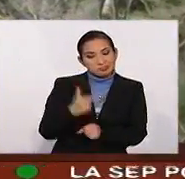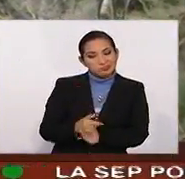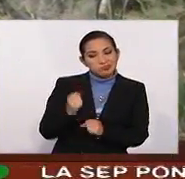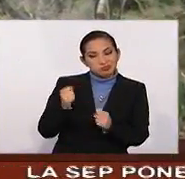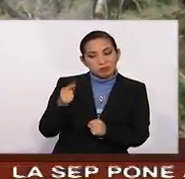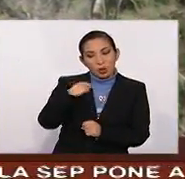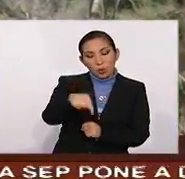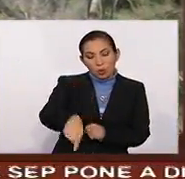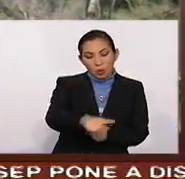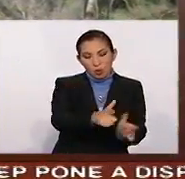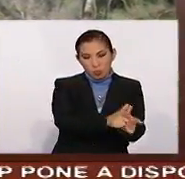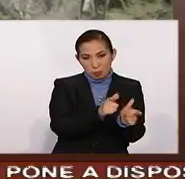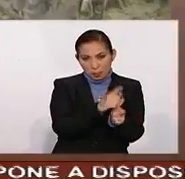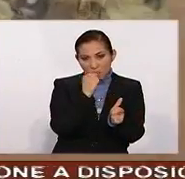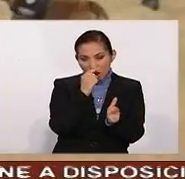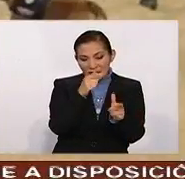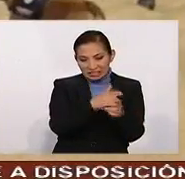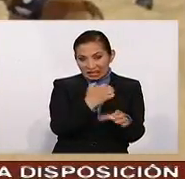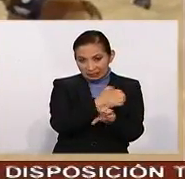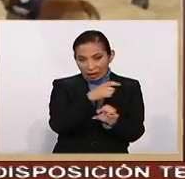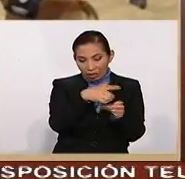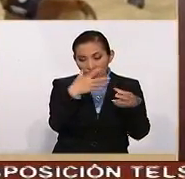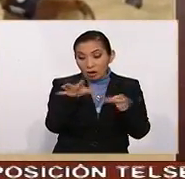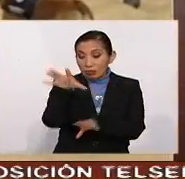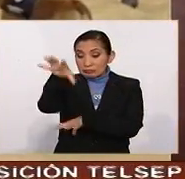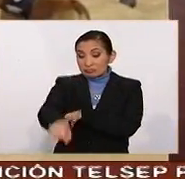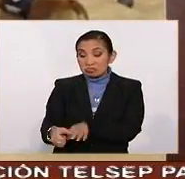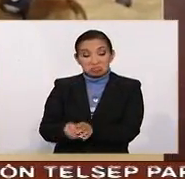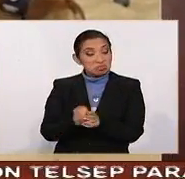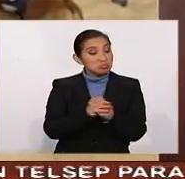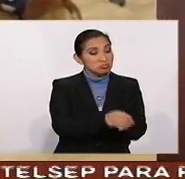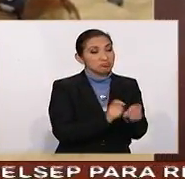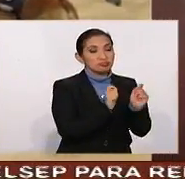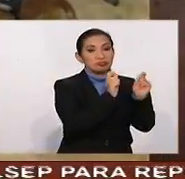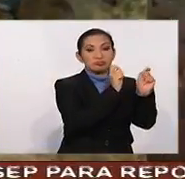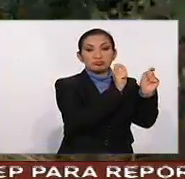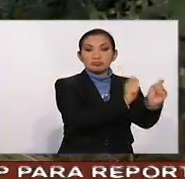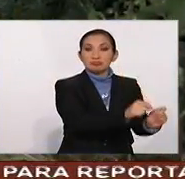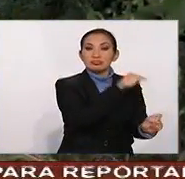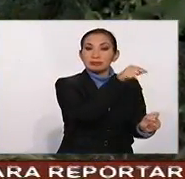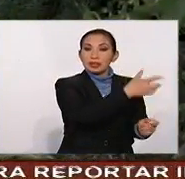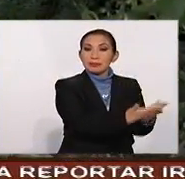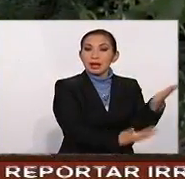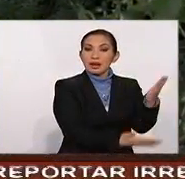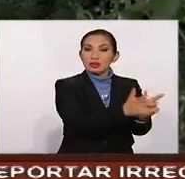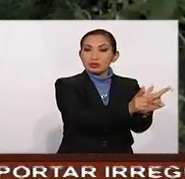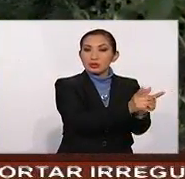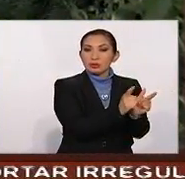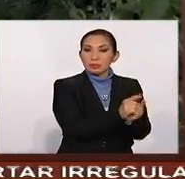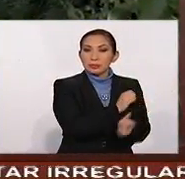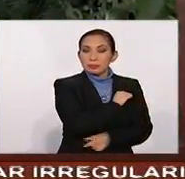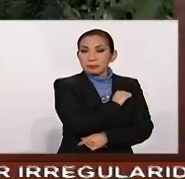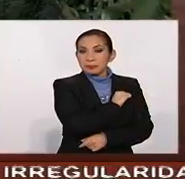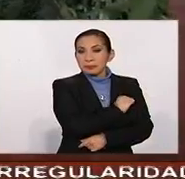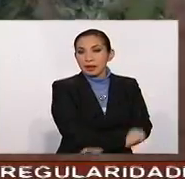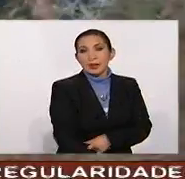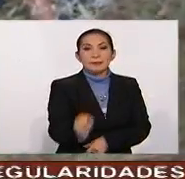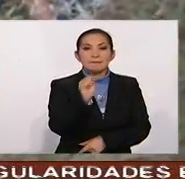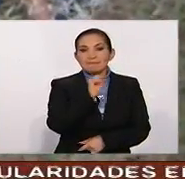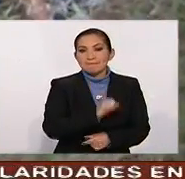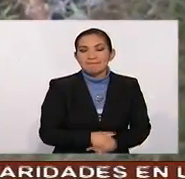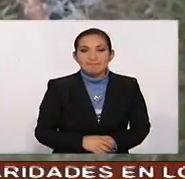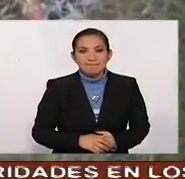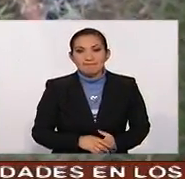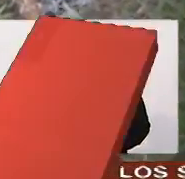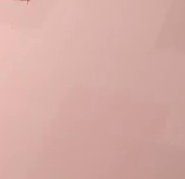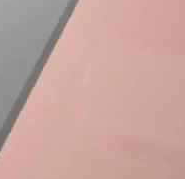que un grupo de policías estatales los puso a su vez en manos de un grupo de